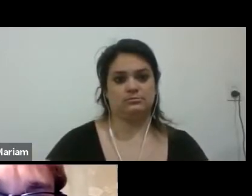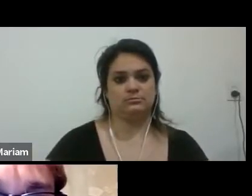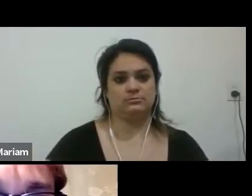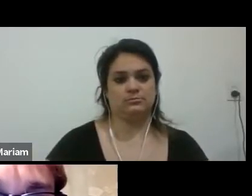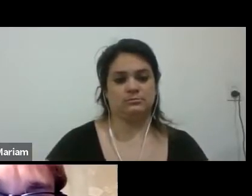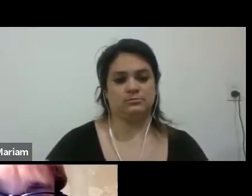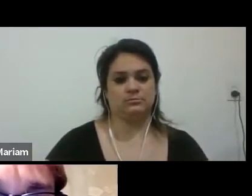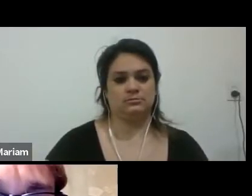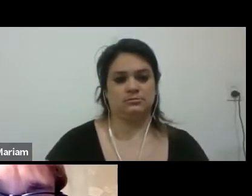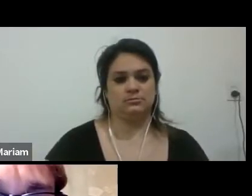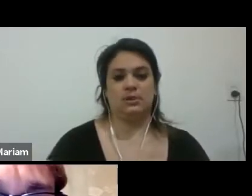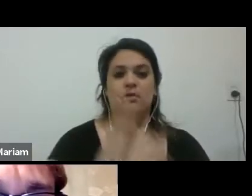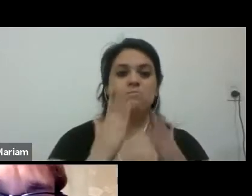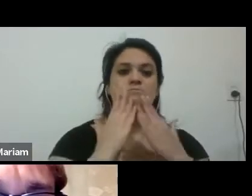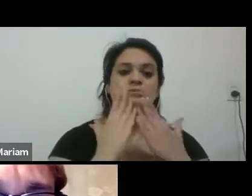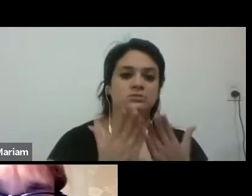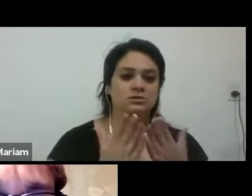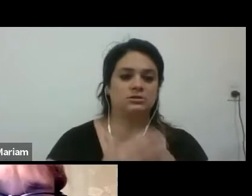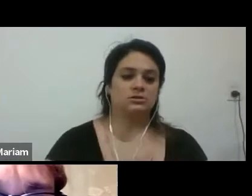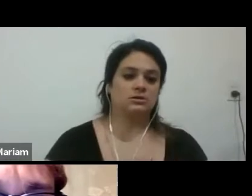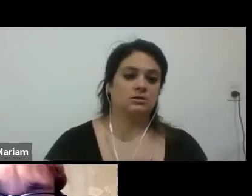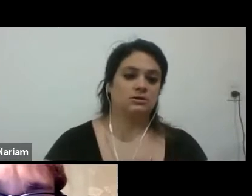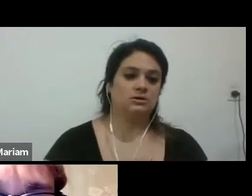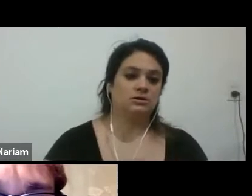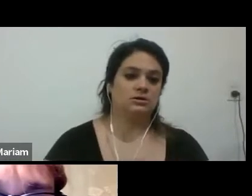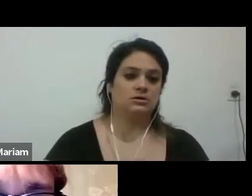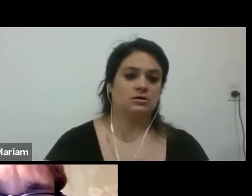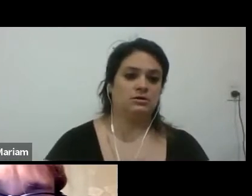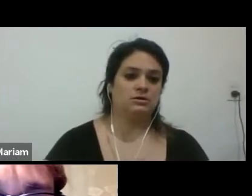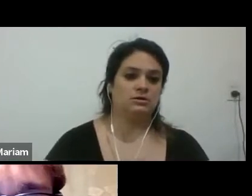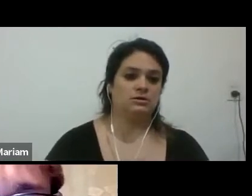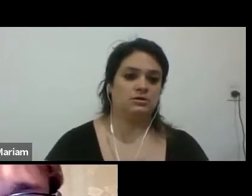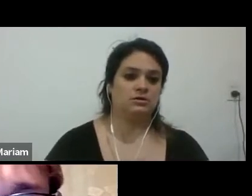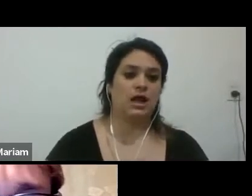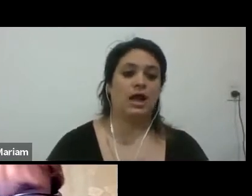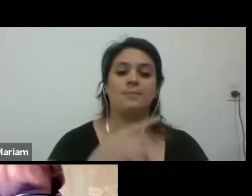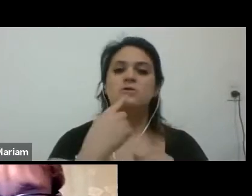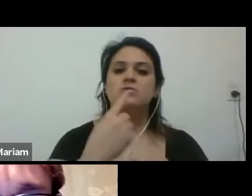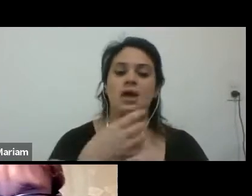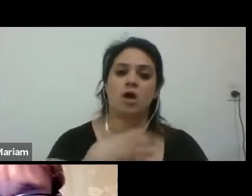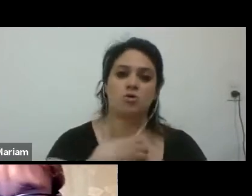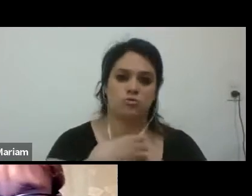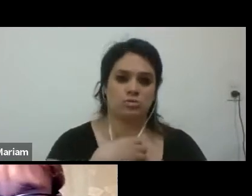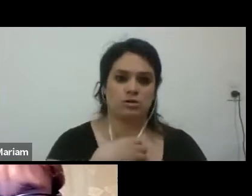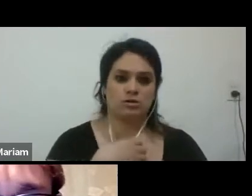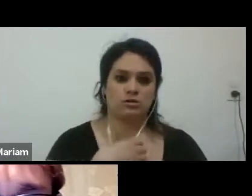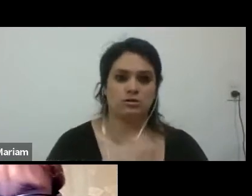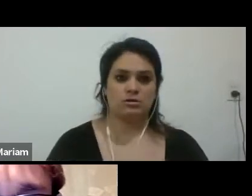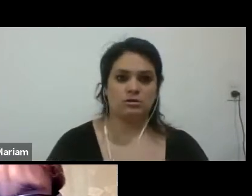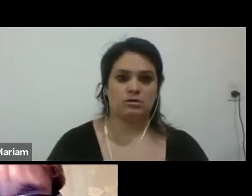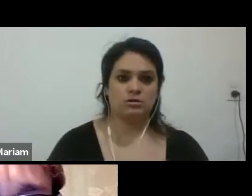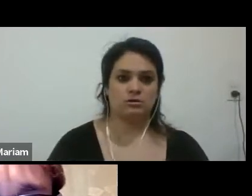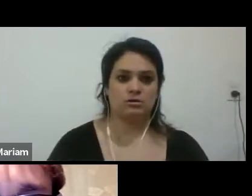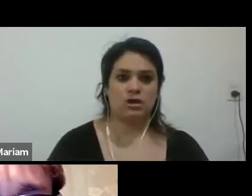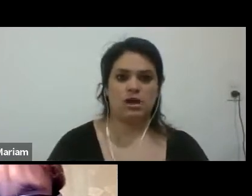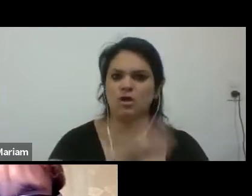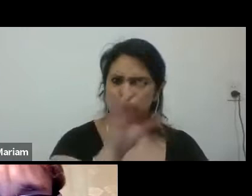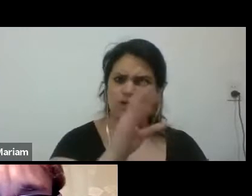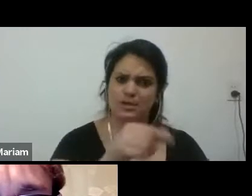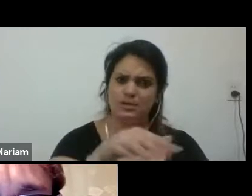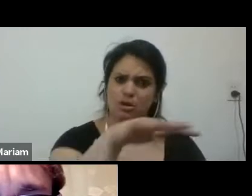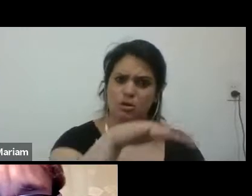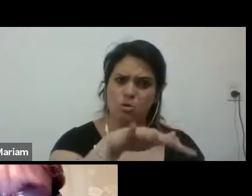perfecto muchísimas gracias leandro el cursado se realiza en única en una única institución